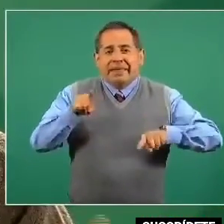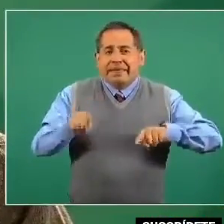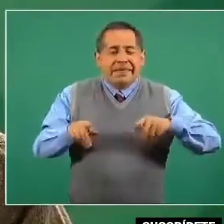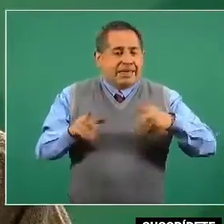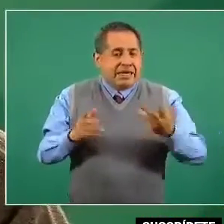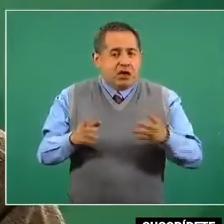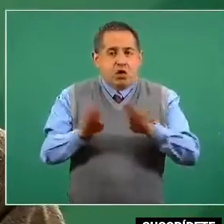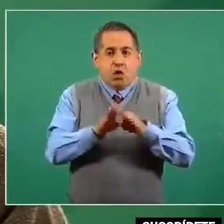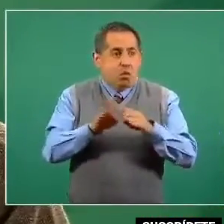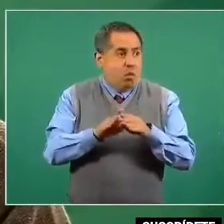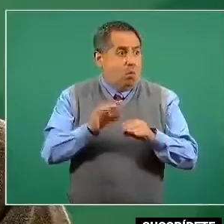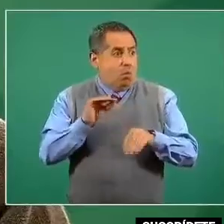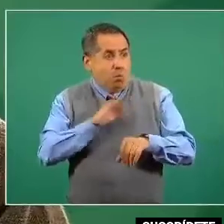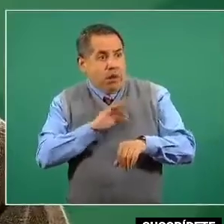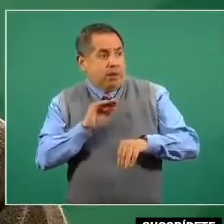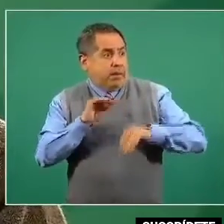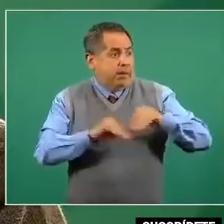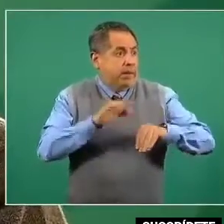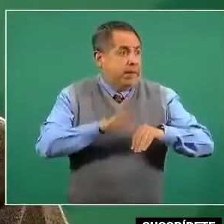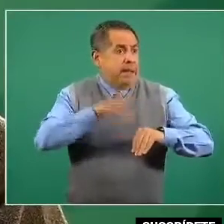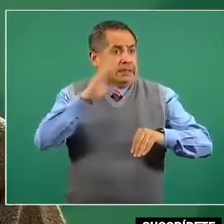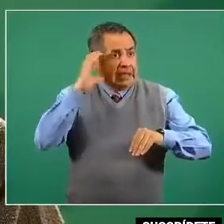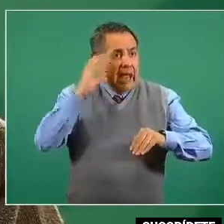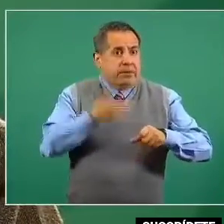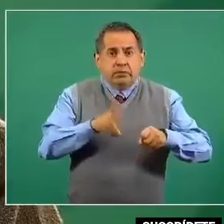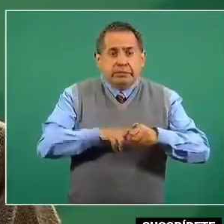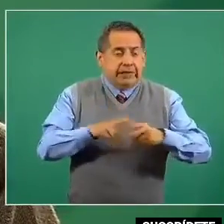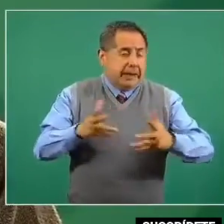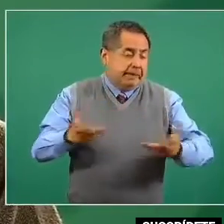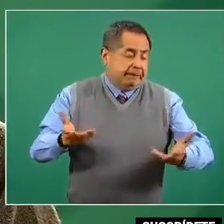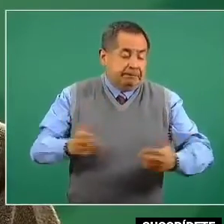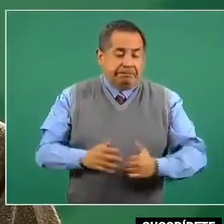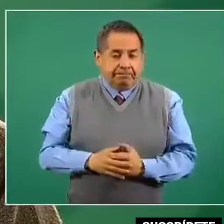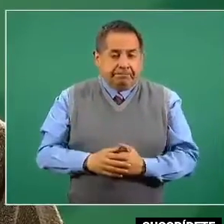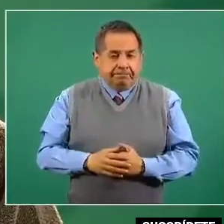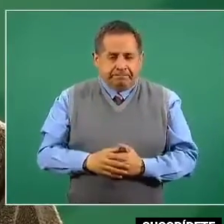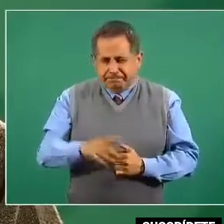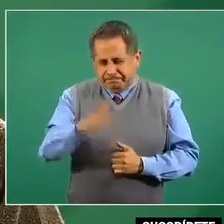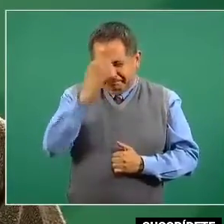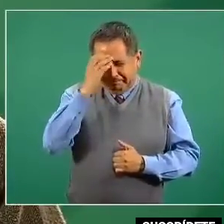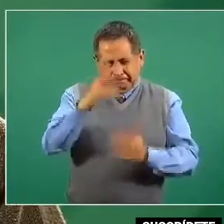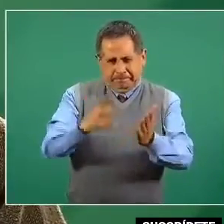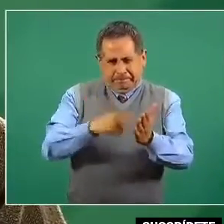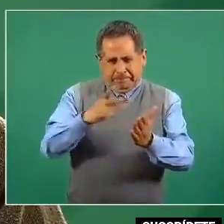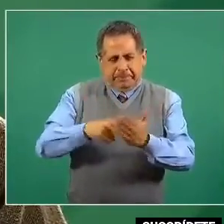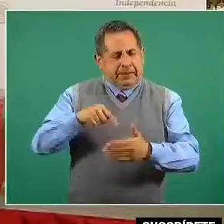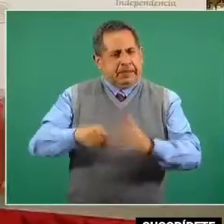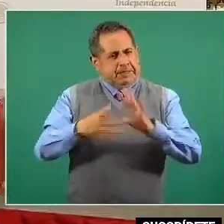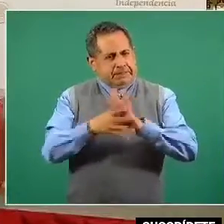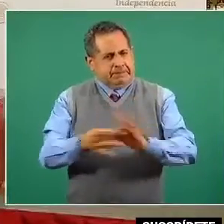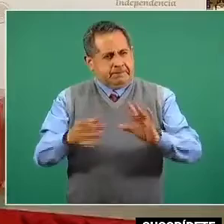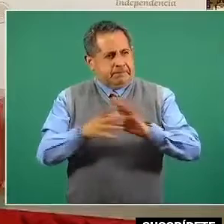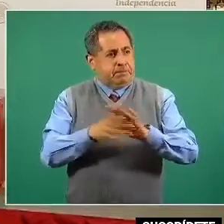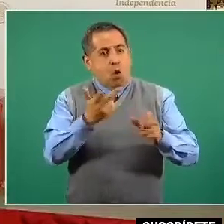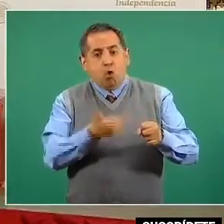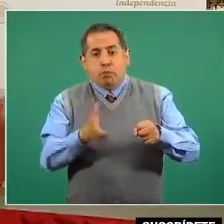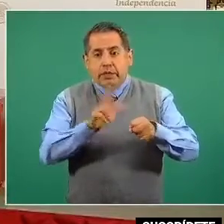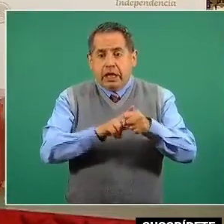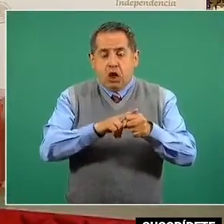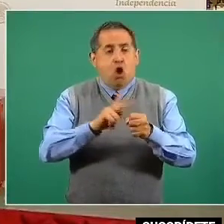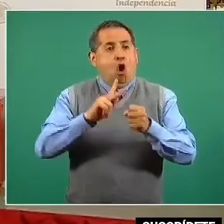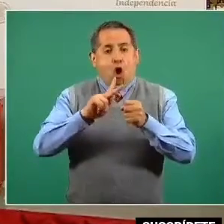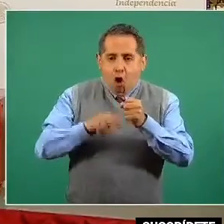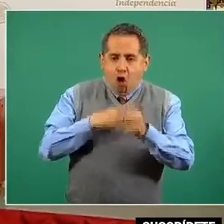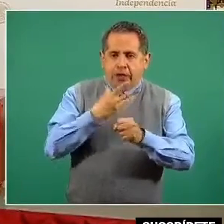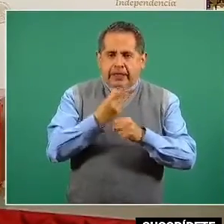hospitales, las camas. La reconversión hospitalaria, de la que hemos hablado desde el inicio de la epidemia, fue uno de los